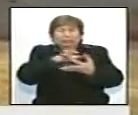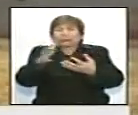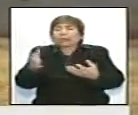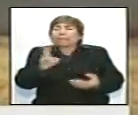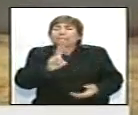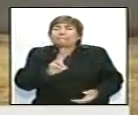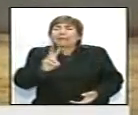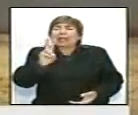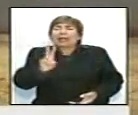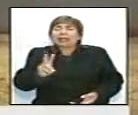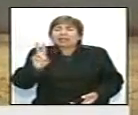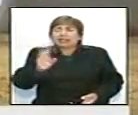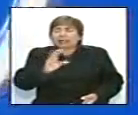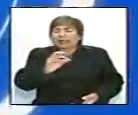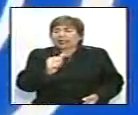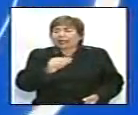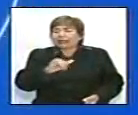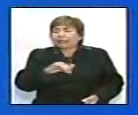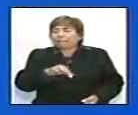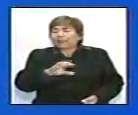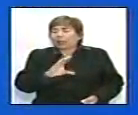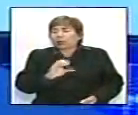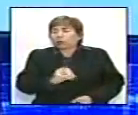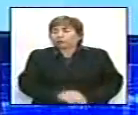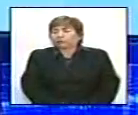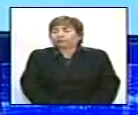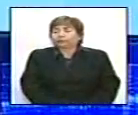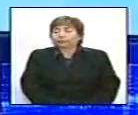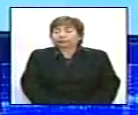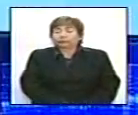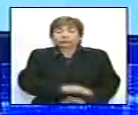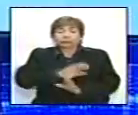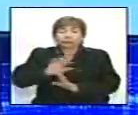del Valle del Canipaco. En Ayacucho, el Congreso.